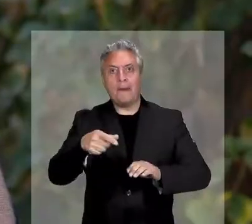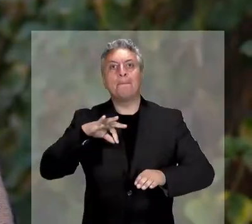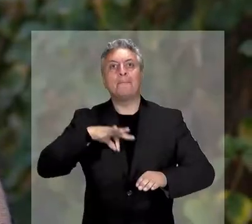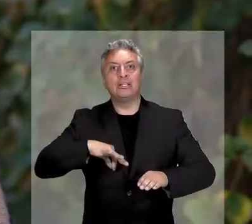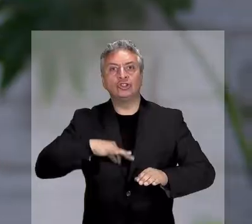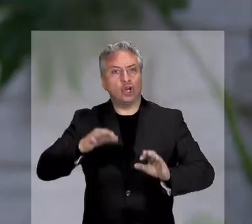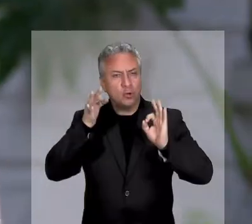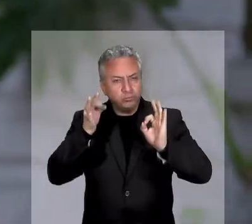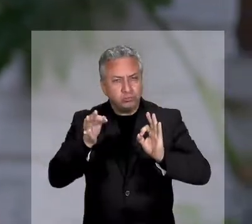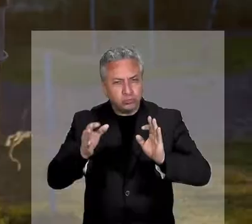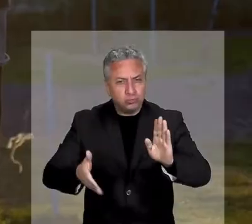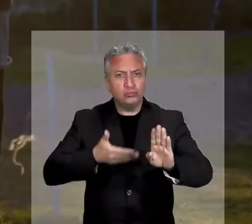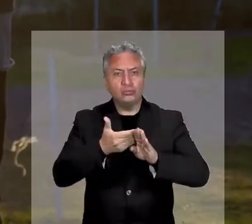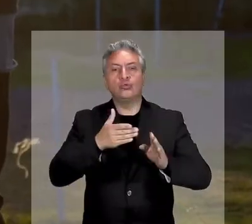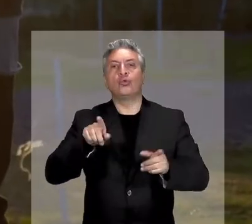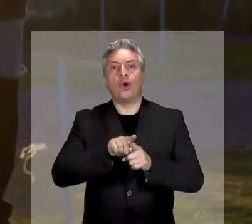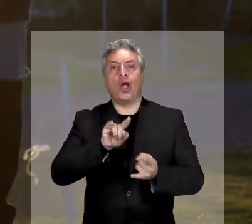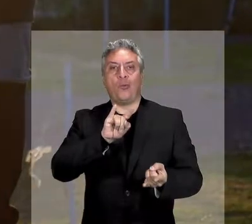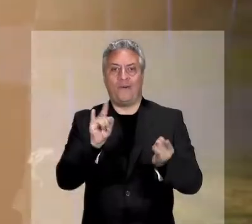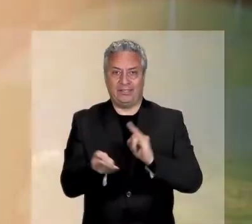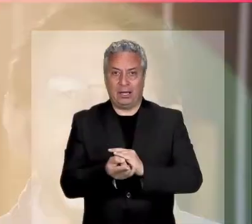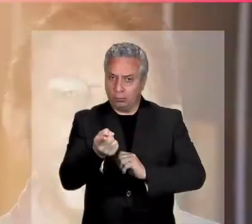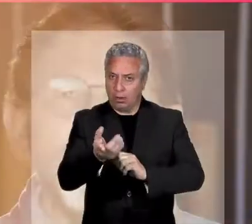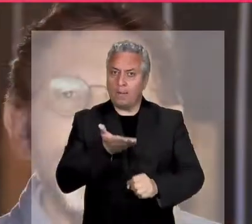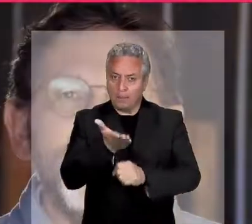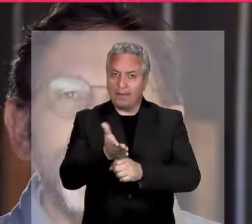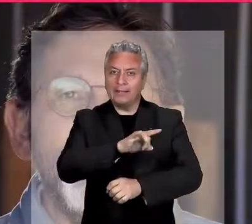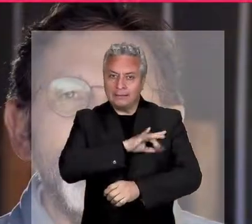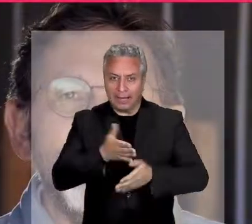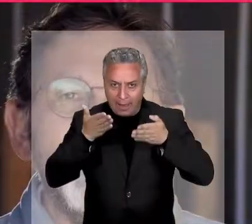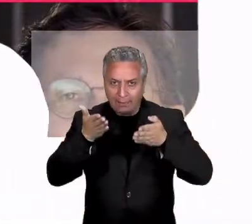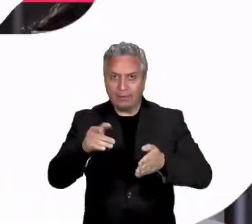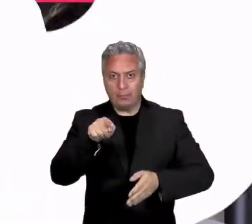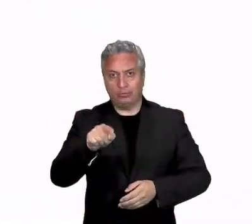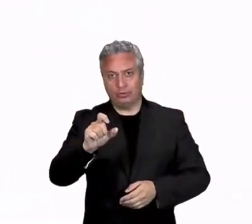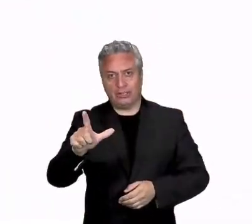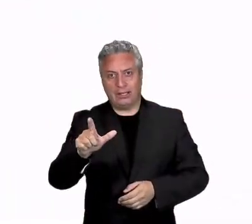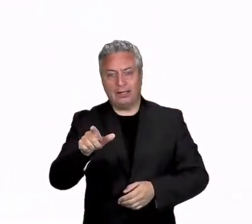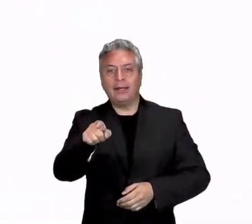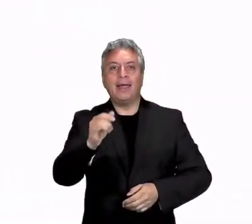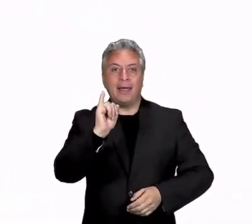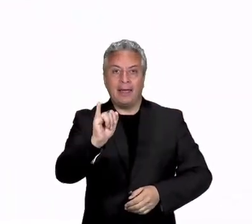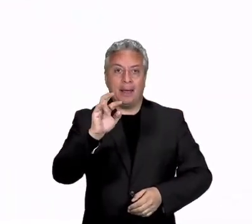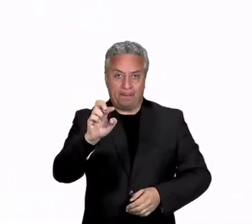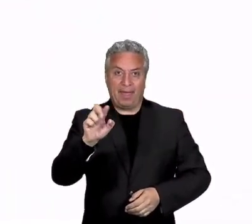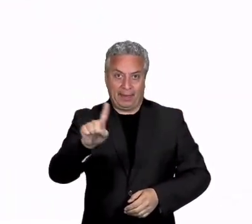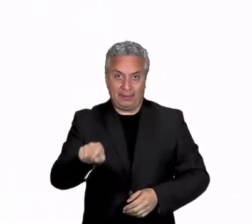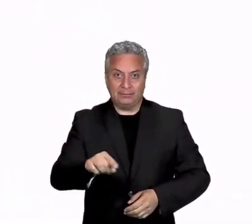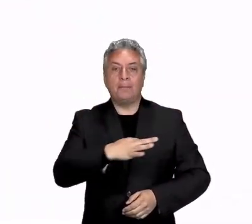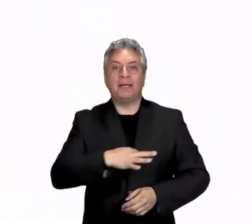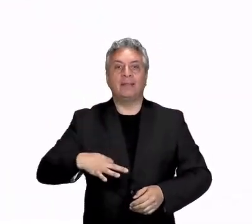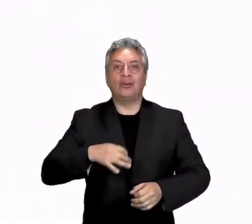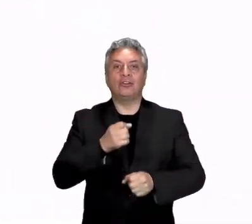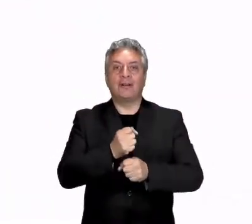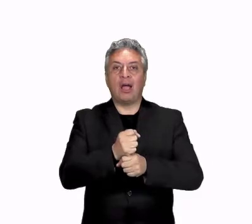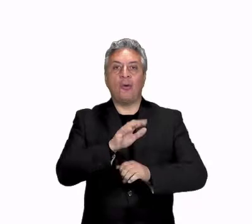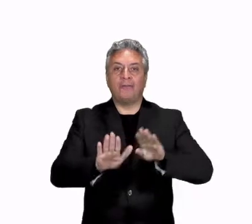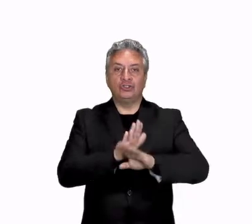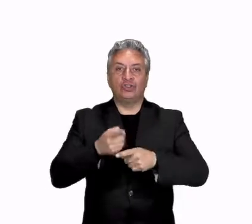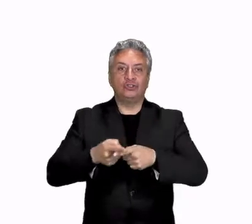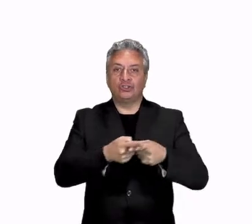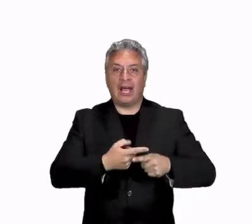pensión garantizada universal. Solicítala en chileatiende.cl. Subsecretaría de Previsión Social,